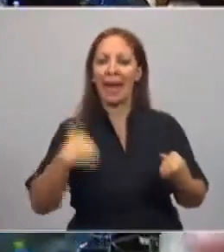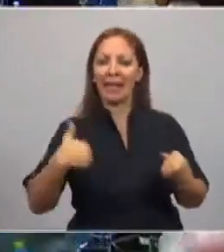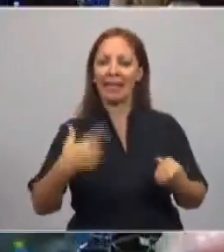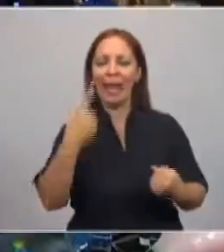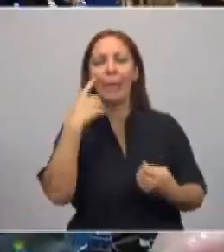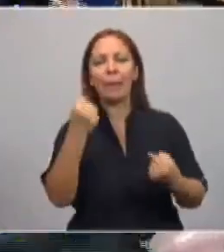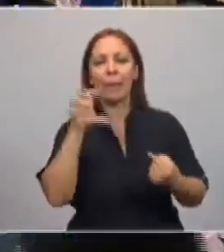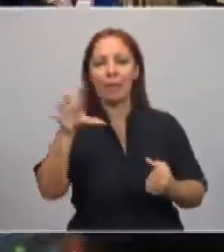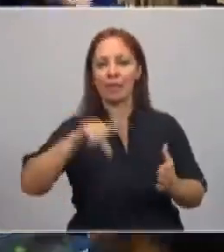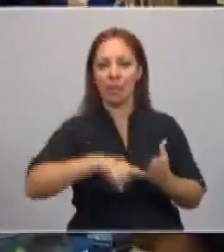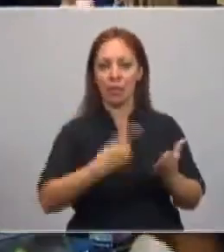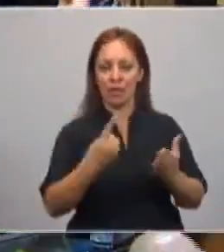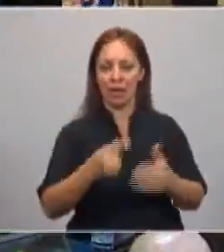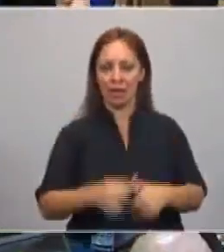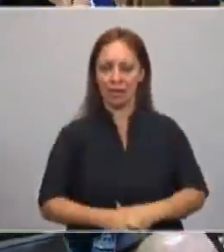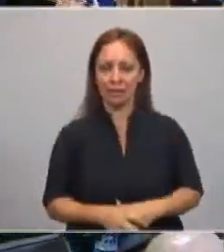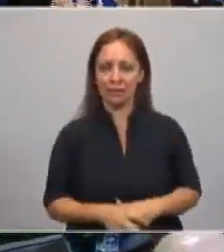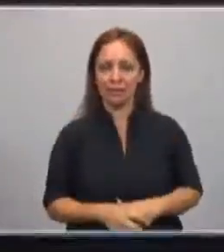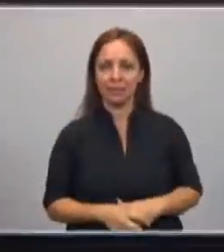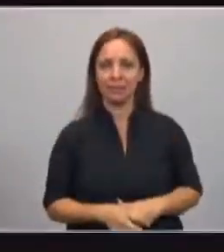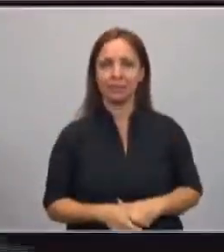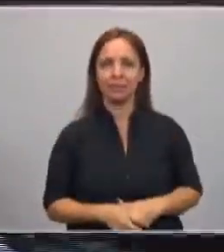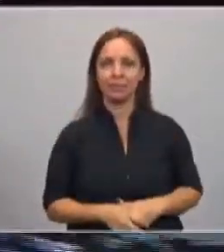de Buenos Aires!